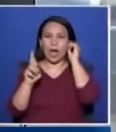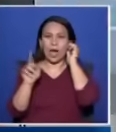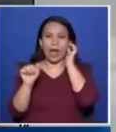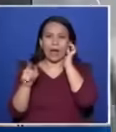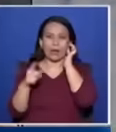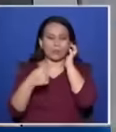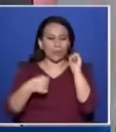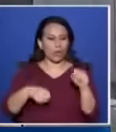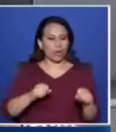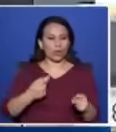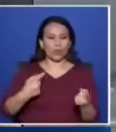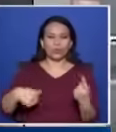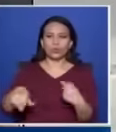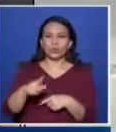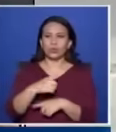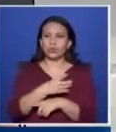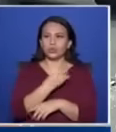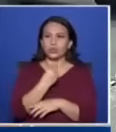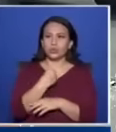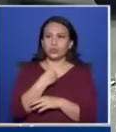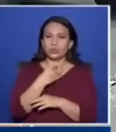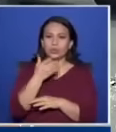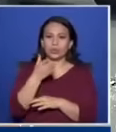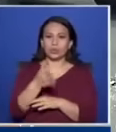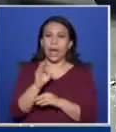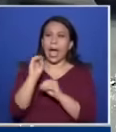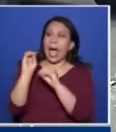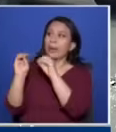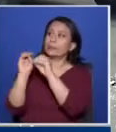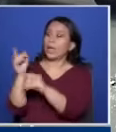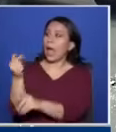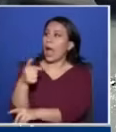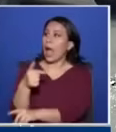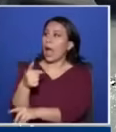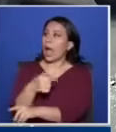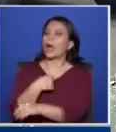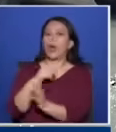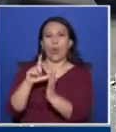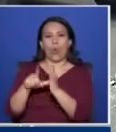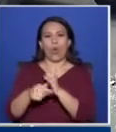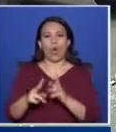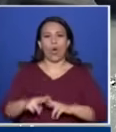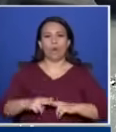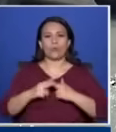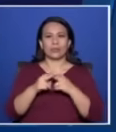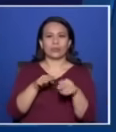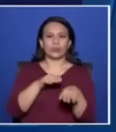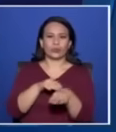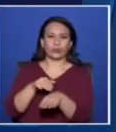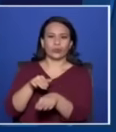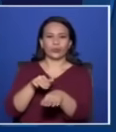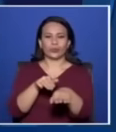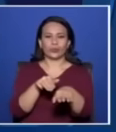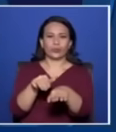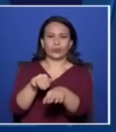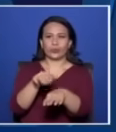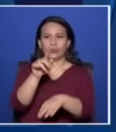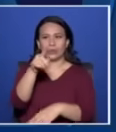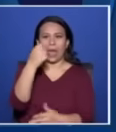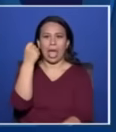policías motorizados que circulaban por la zona fueron alertados del hecho y dieron inicio a una persecución.